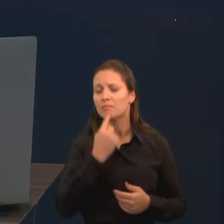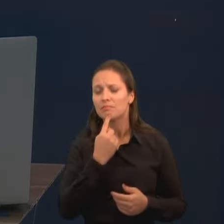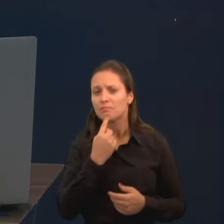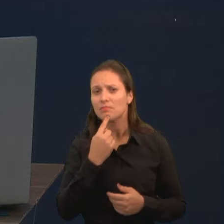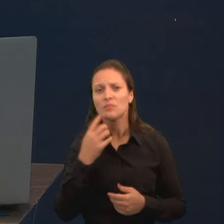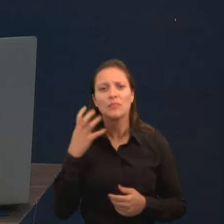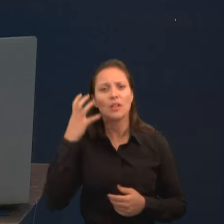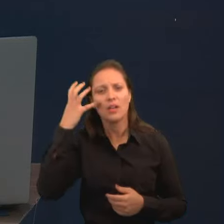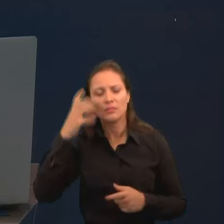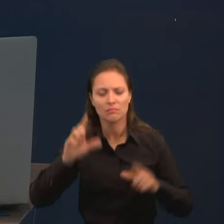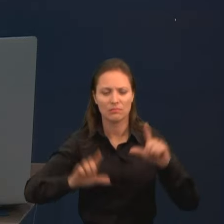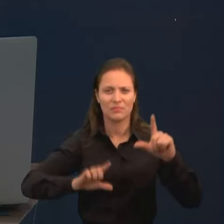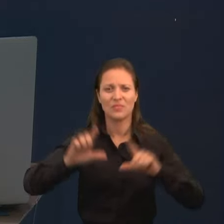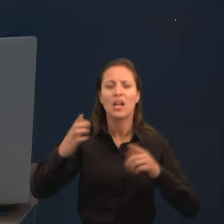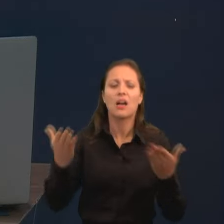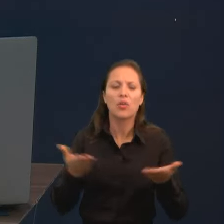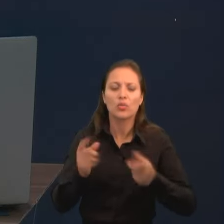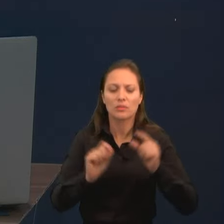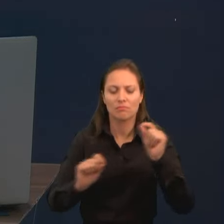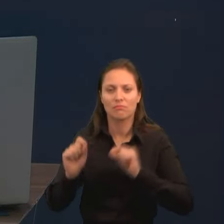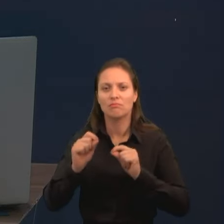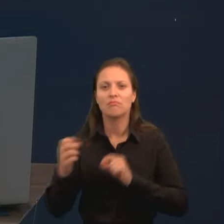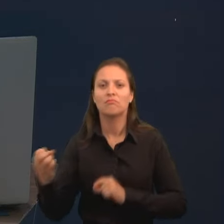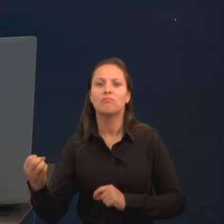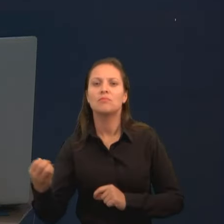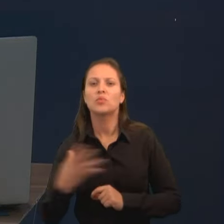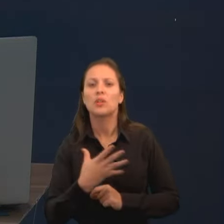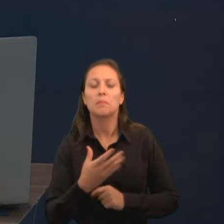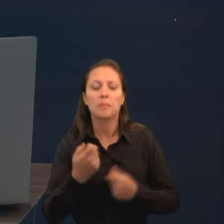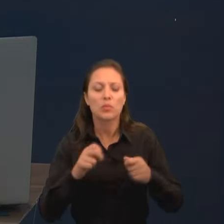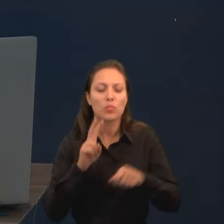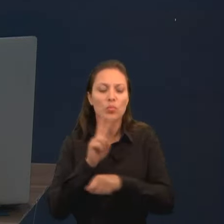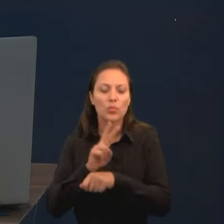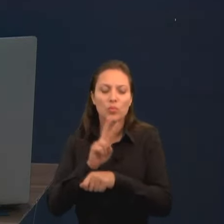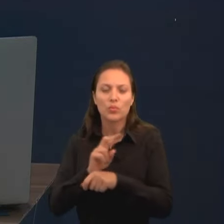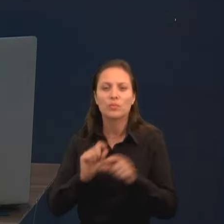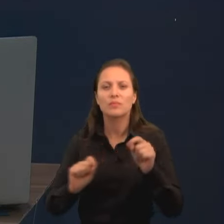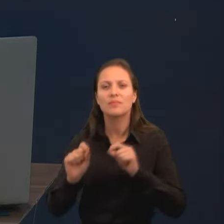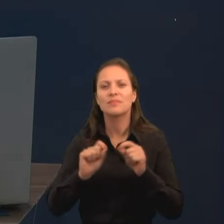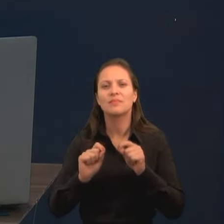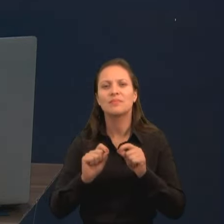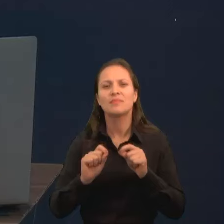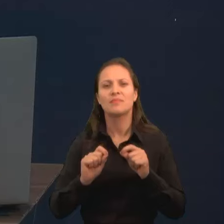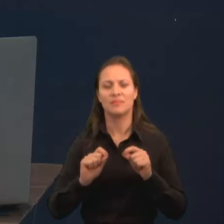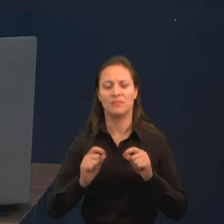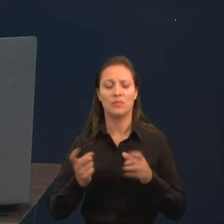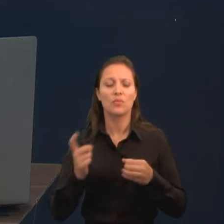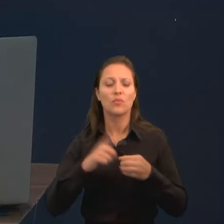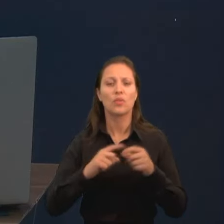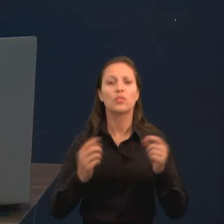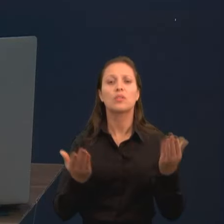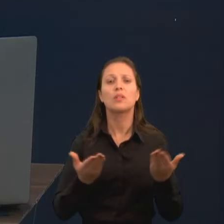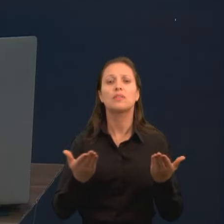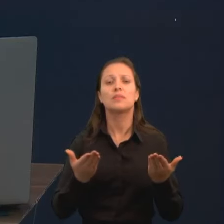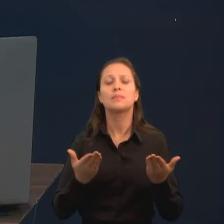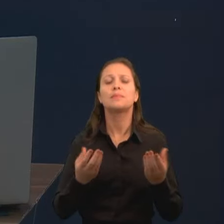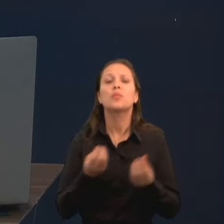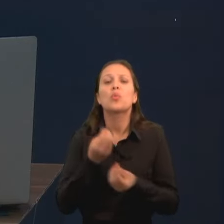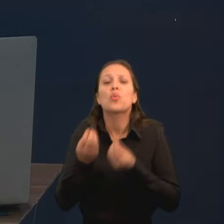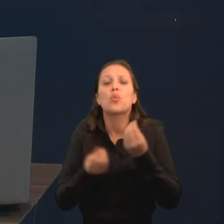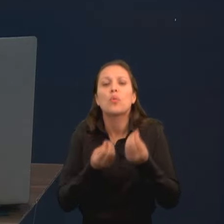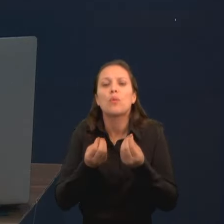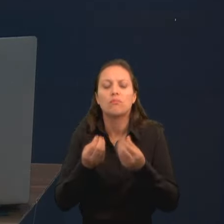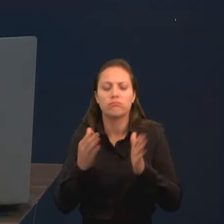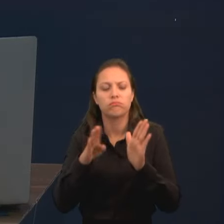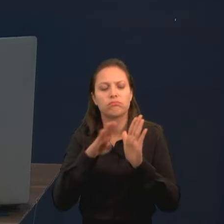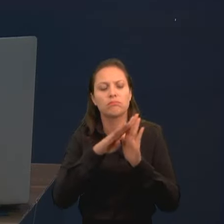mucho a los canales de televisión, tenemos un nuevo guardián, porque las redes sociales